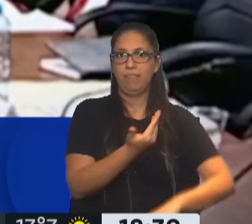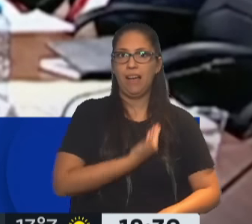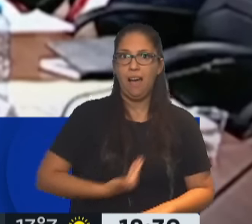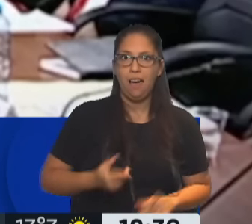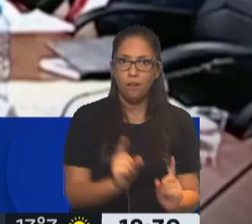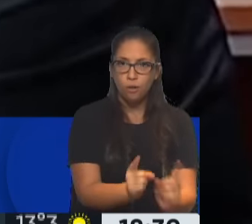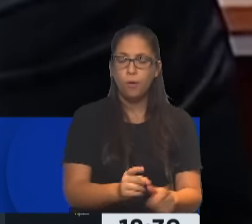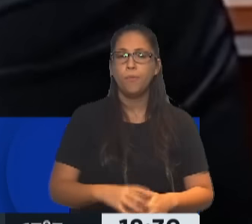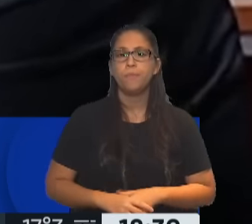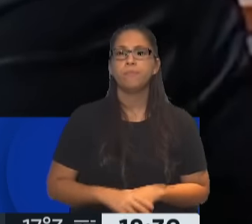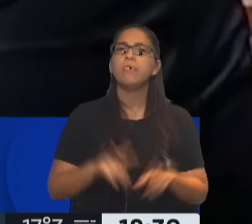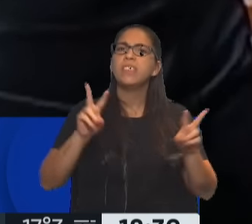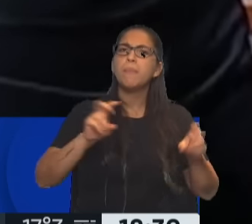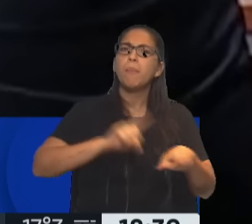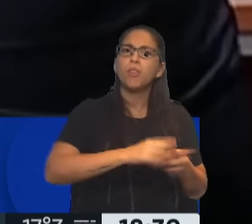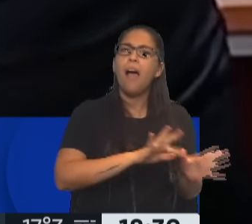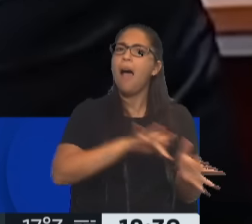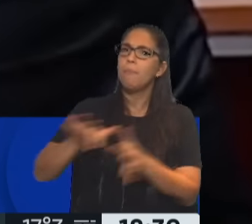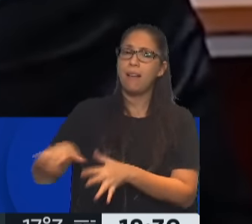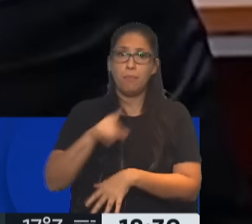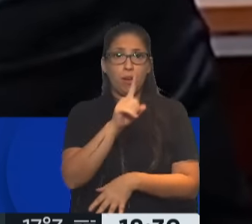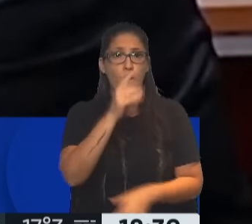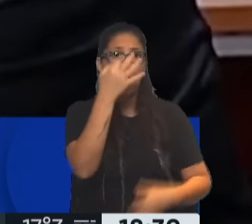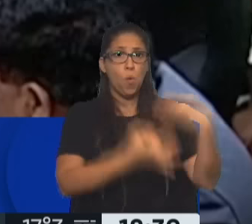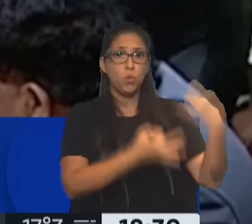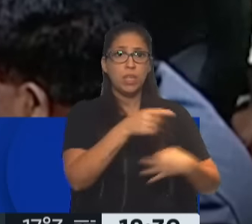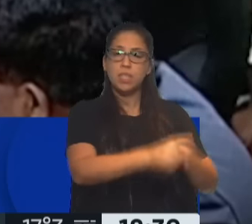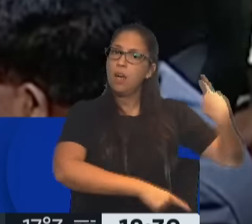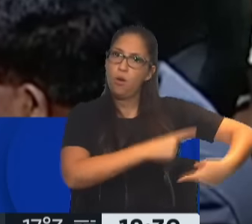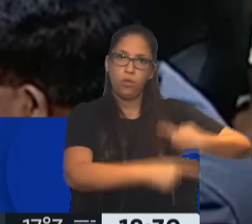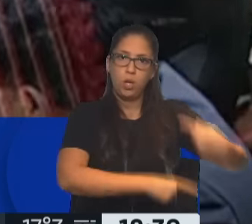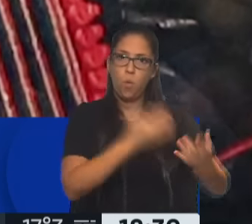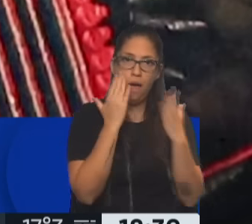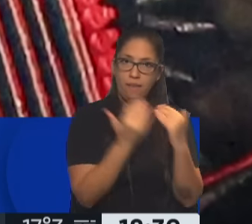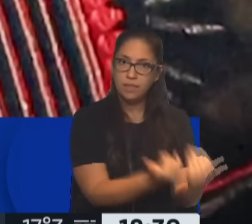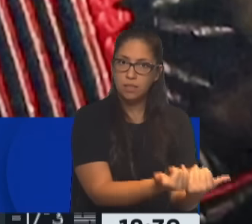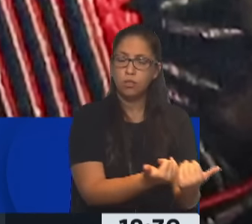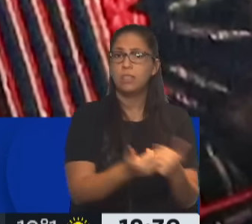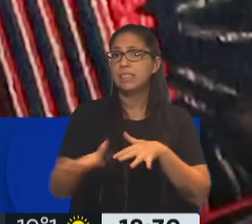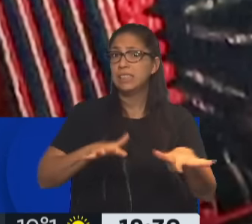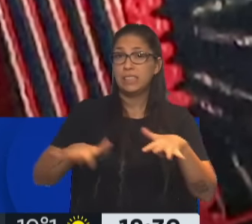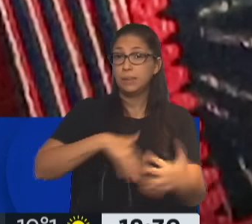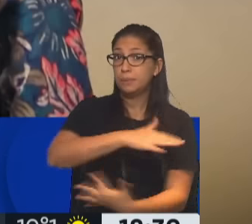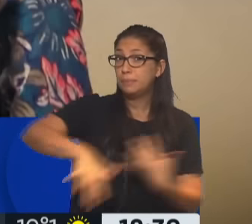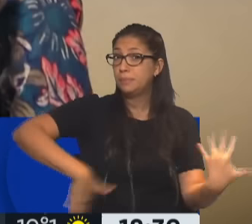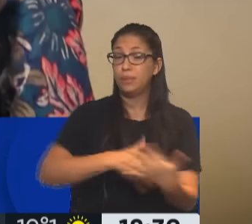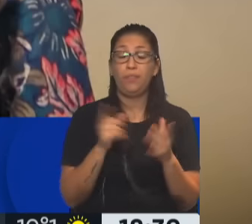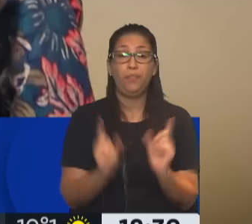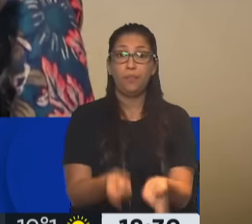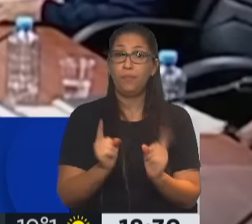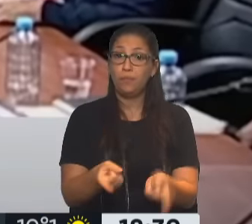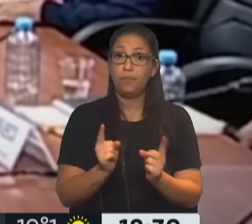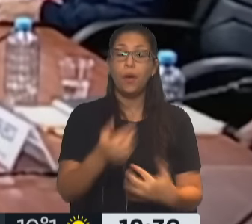del plano político, la causa judicial contra la presidenta sigue su curso. La crisis está en proceso y será